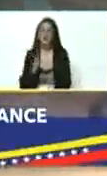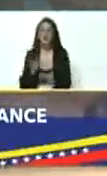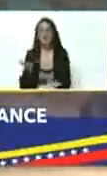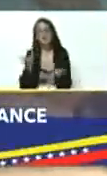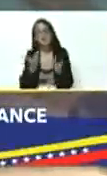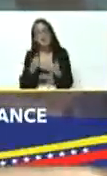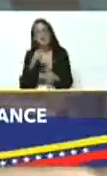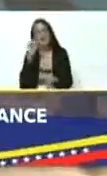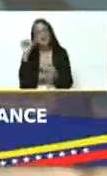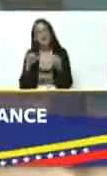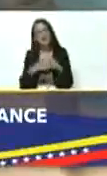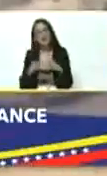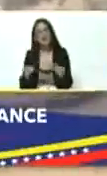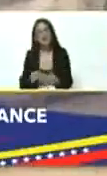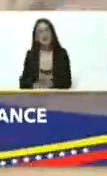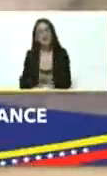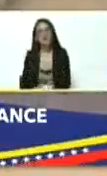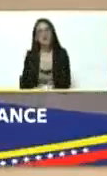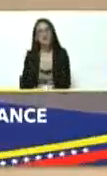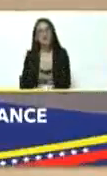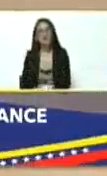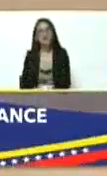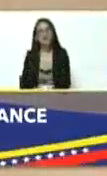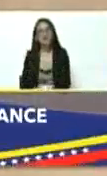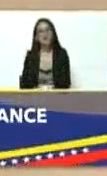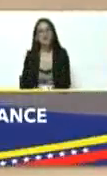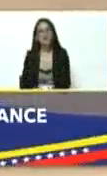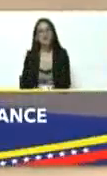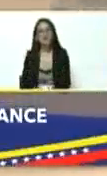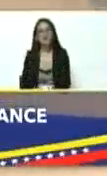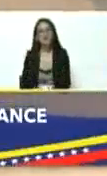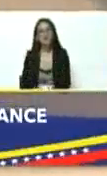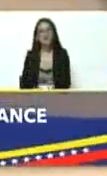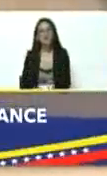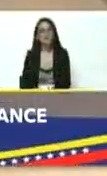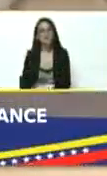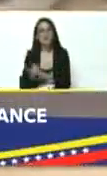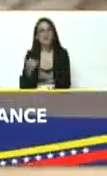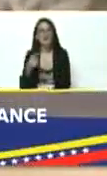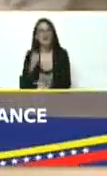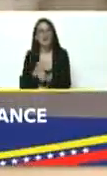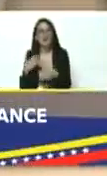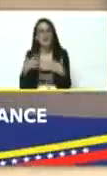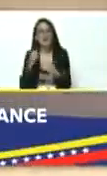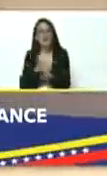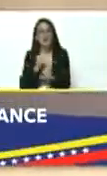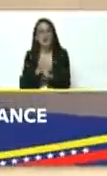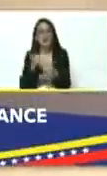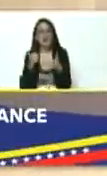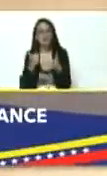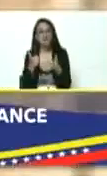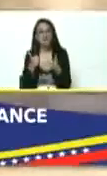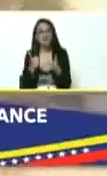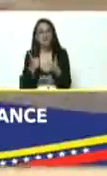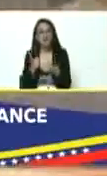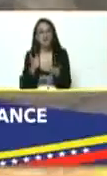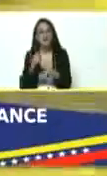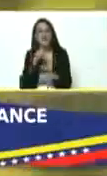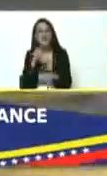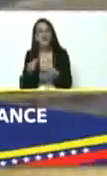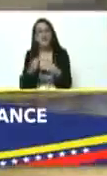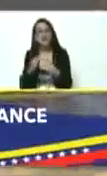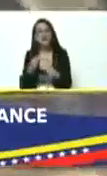todo? Por acá, presidente. Terán. Aquí se ha hecho un trabajo extraordinario. Este CDI fue hecho por el comandante Chávez